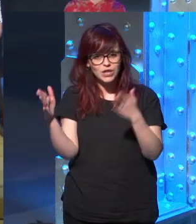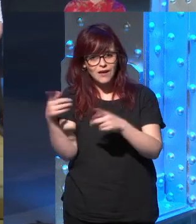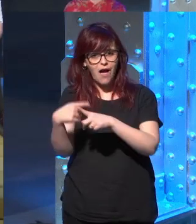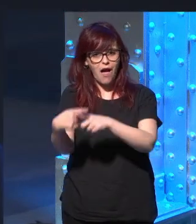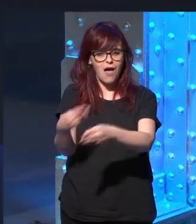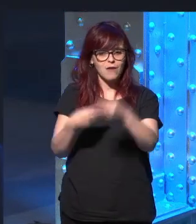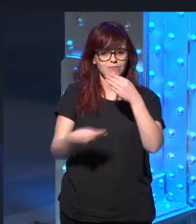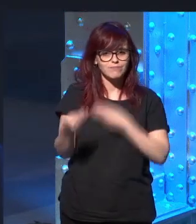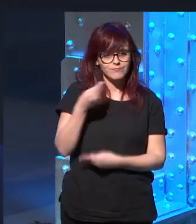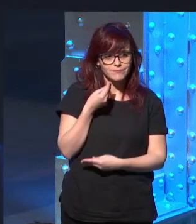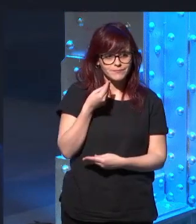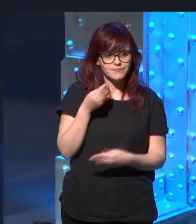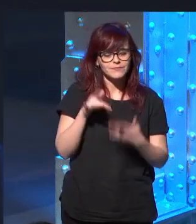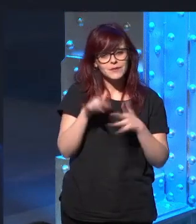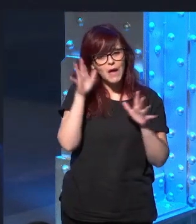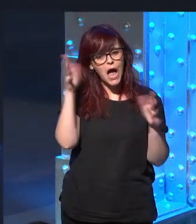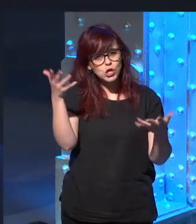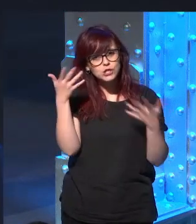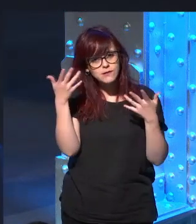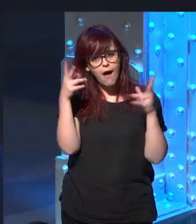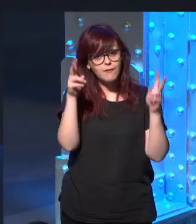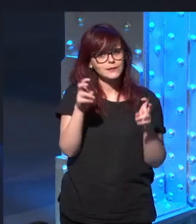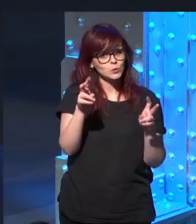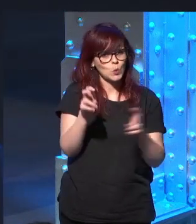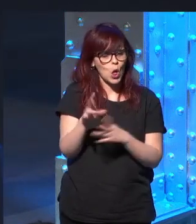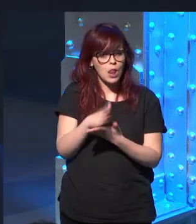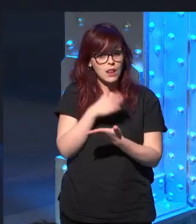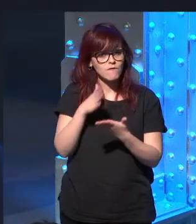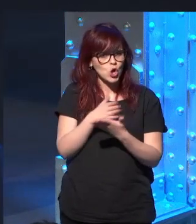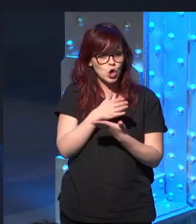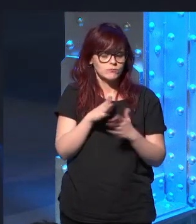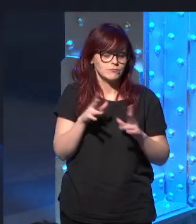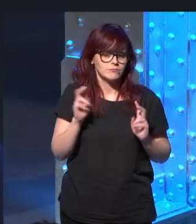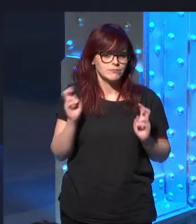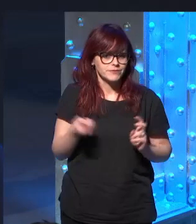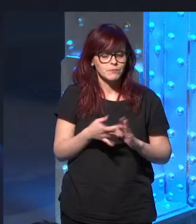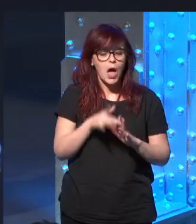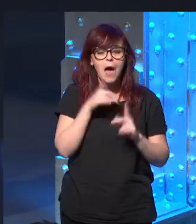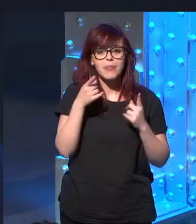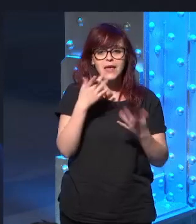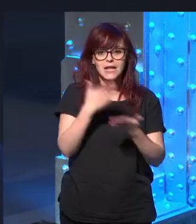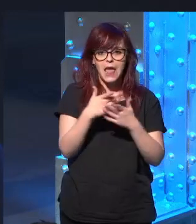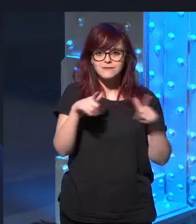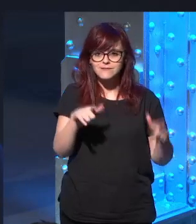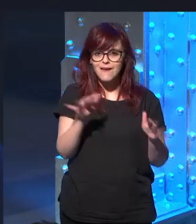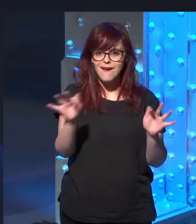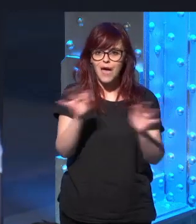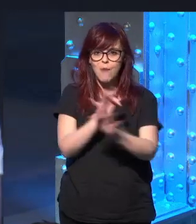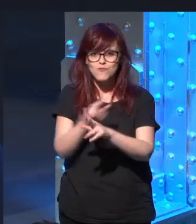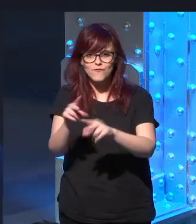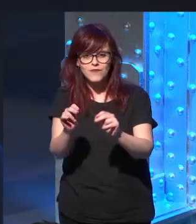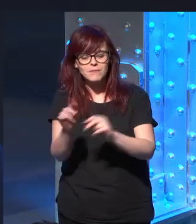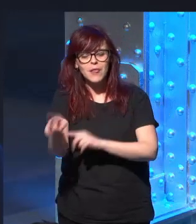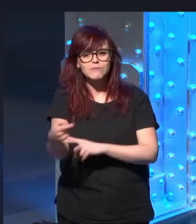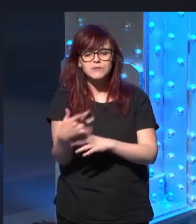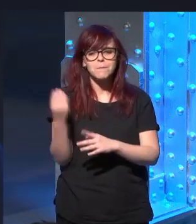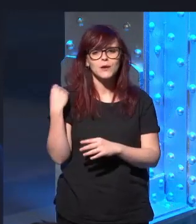mí, me recomendaban títulos, muchas veces en los cambios de clase se acercaban y me